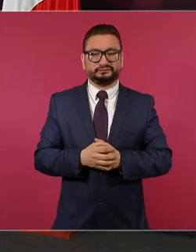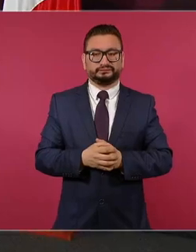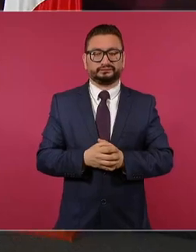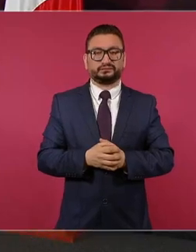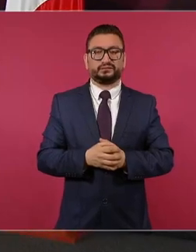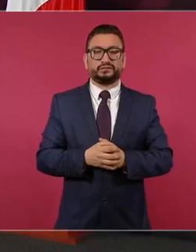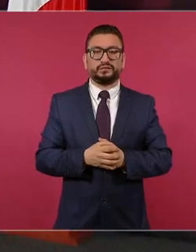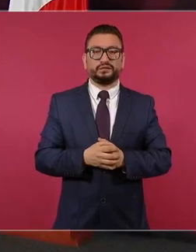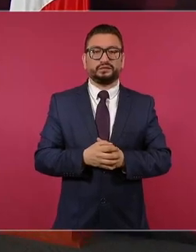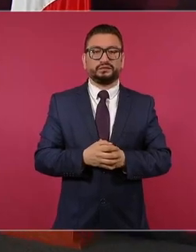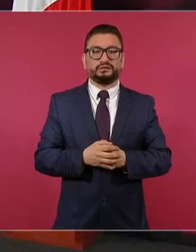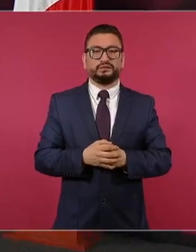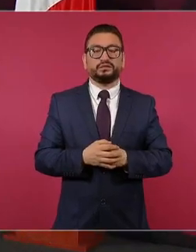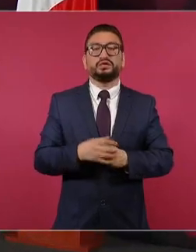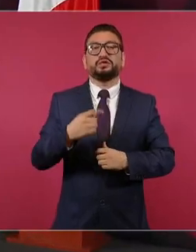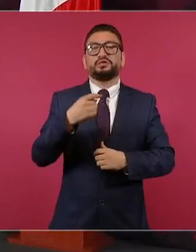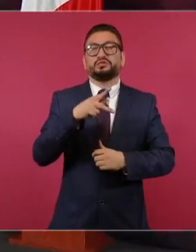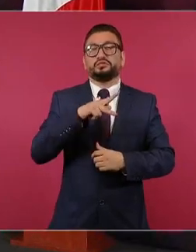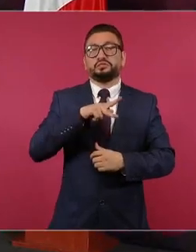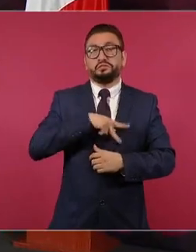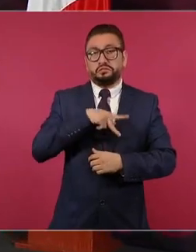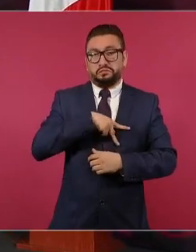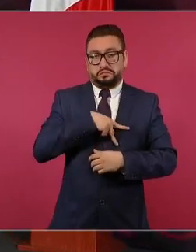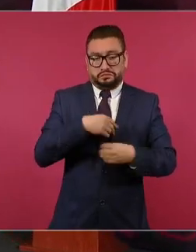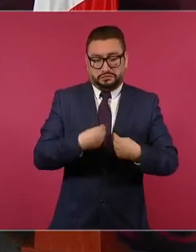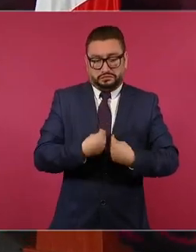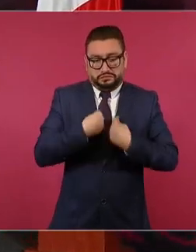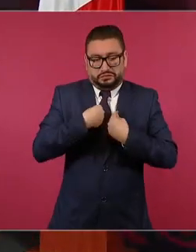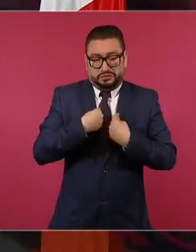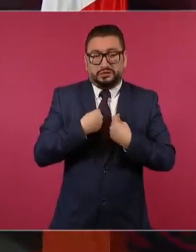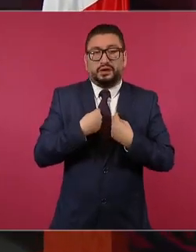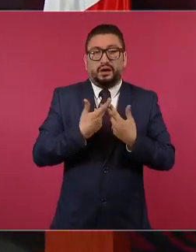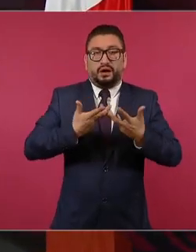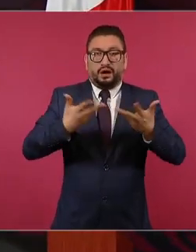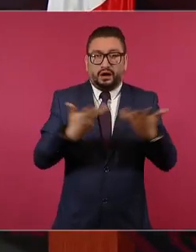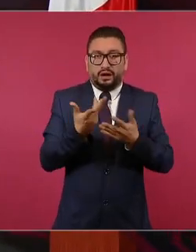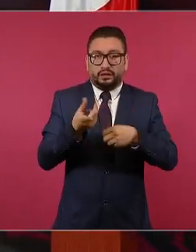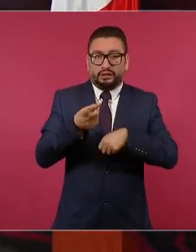pues una rutina distinta